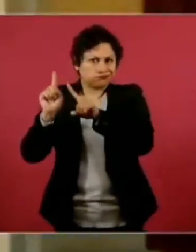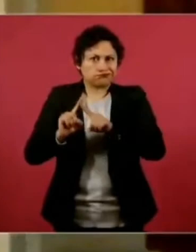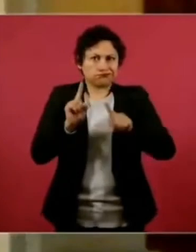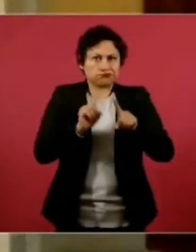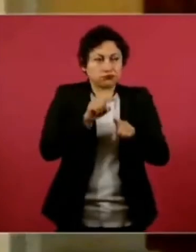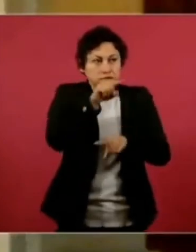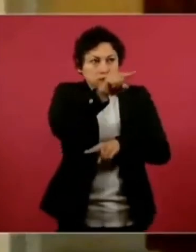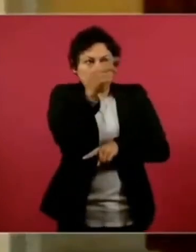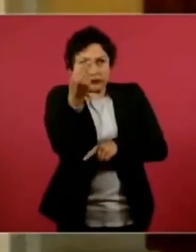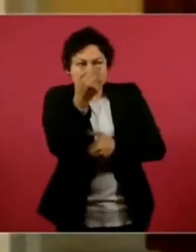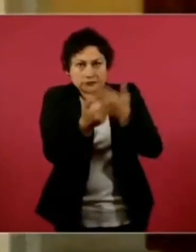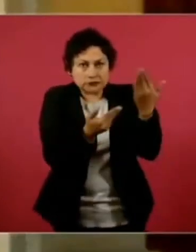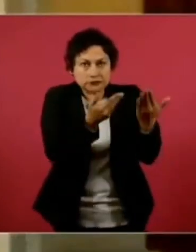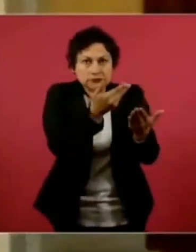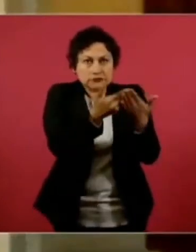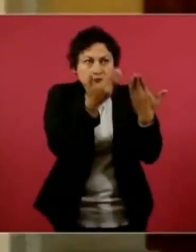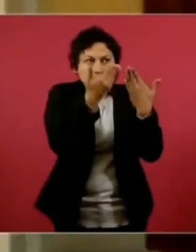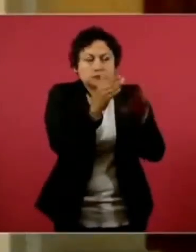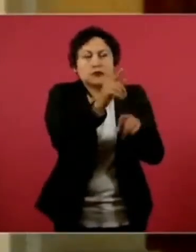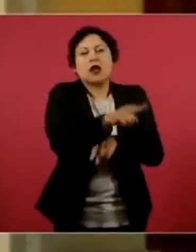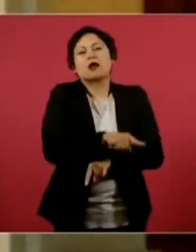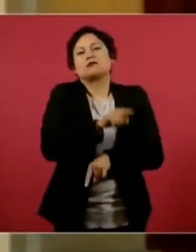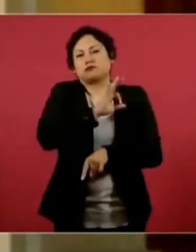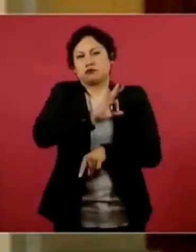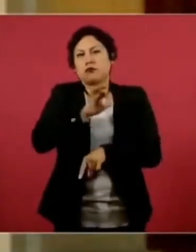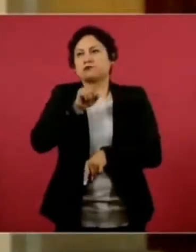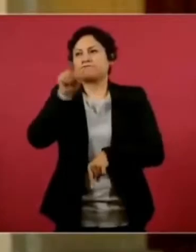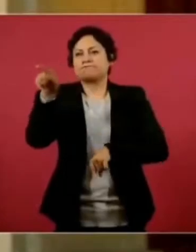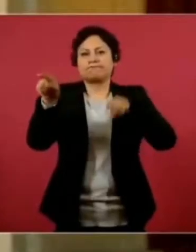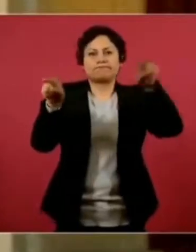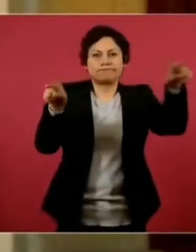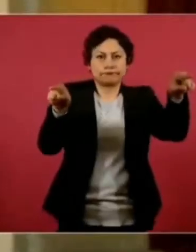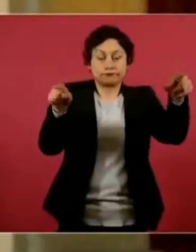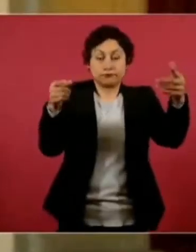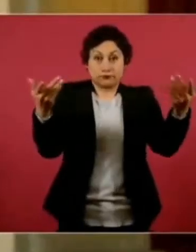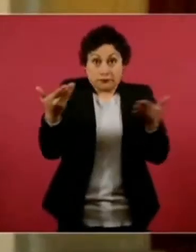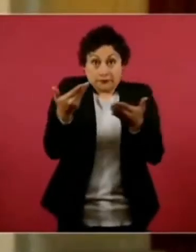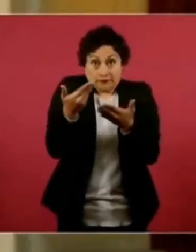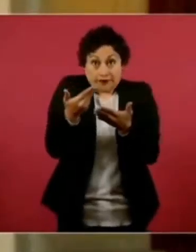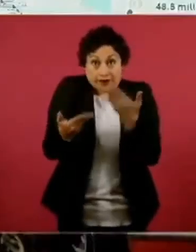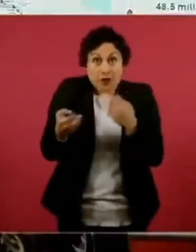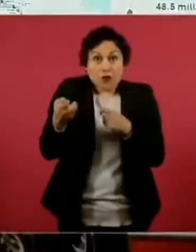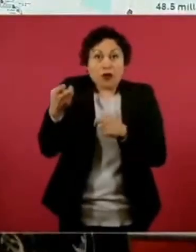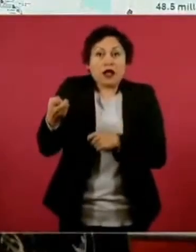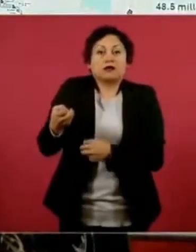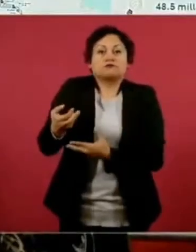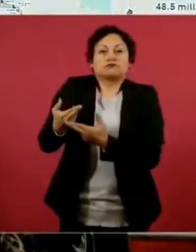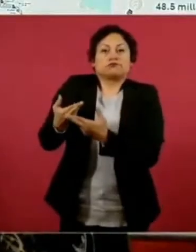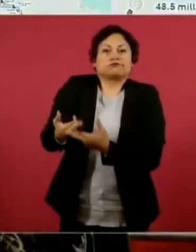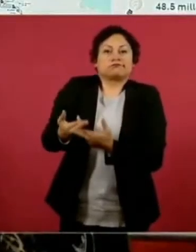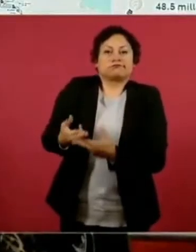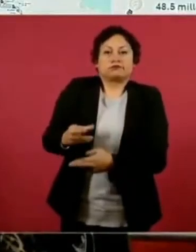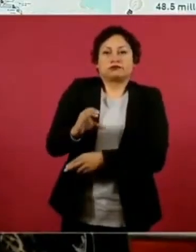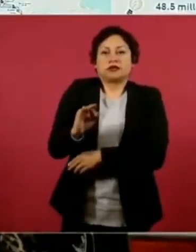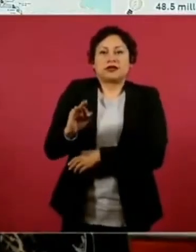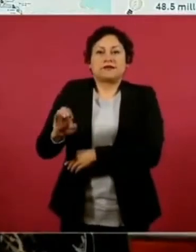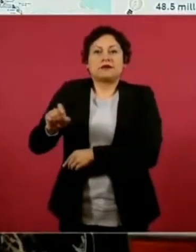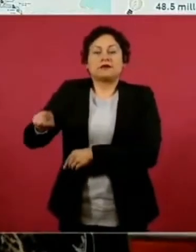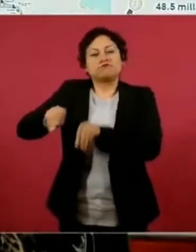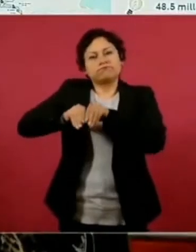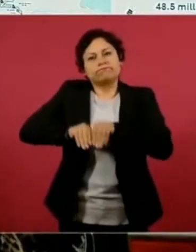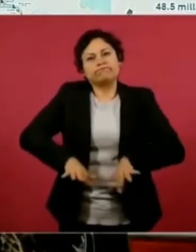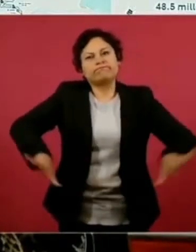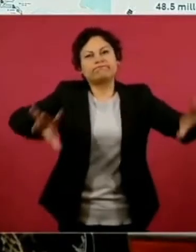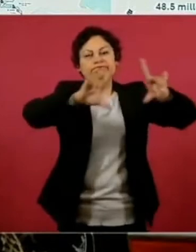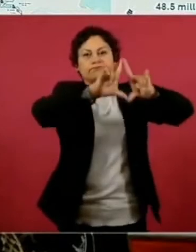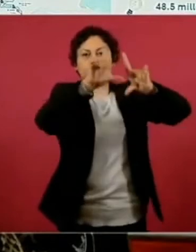la necesidad del servicio público. Con esta infraestructura, CFE da servicio a los casi 49